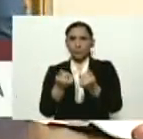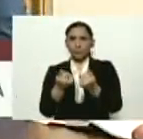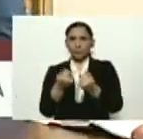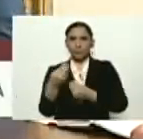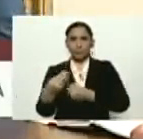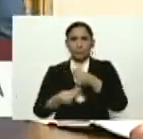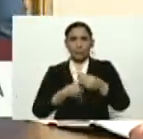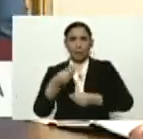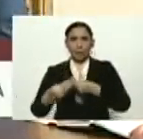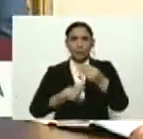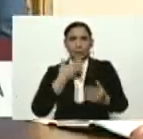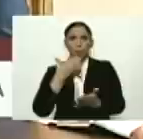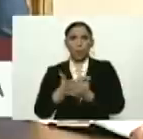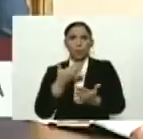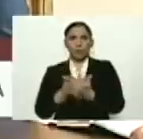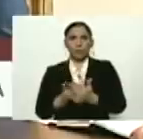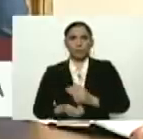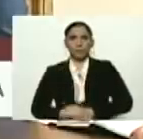Hecha la propuesta.